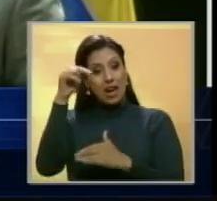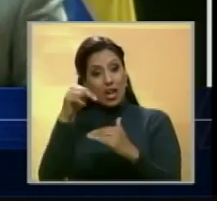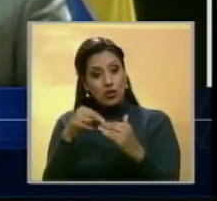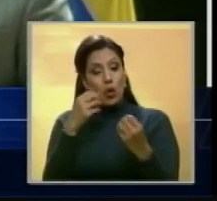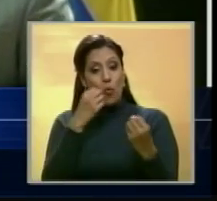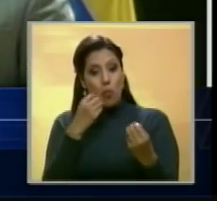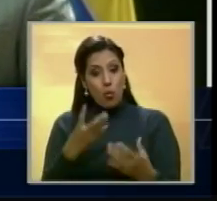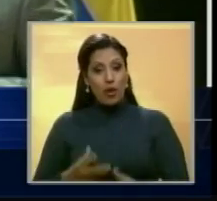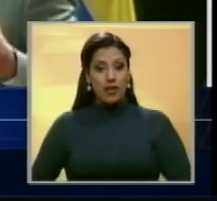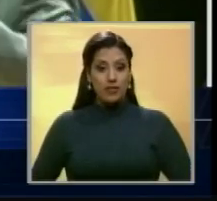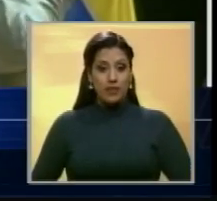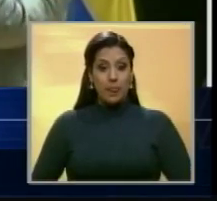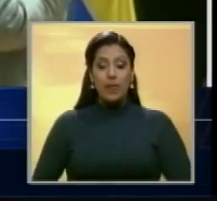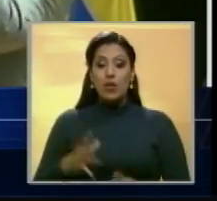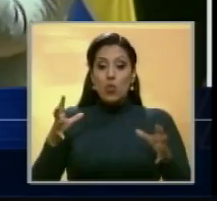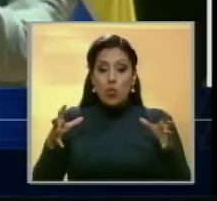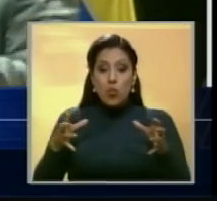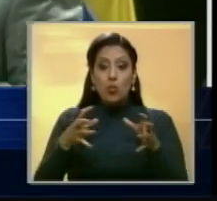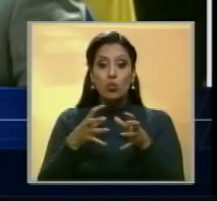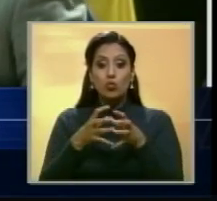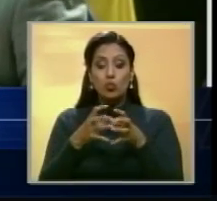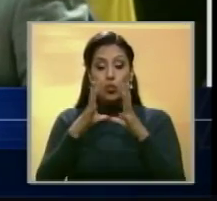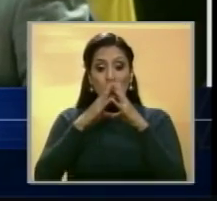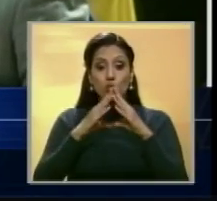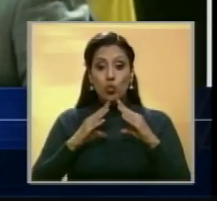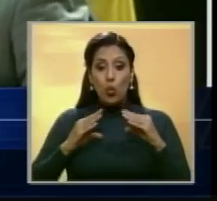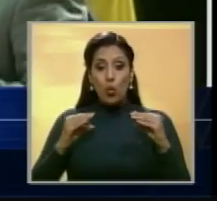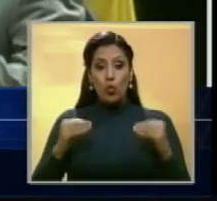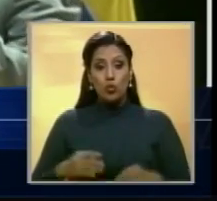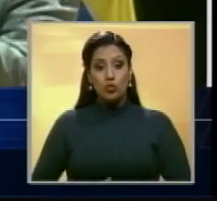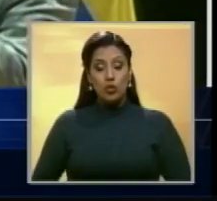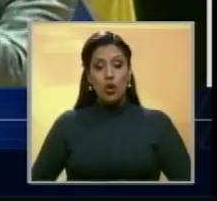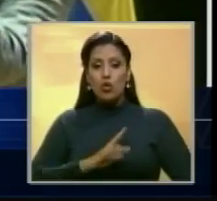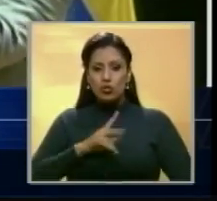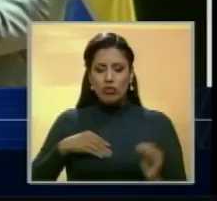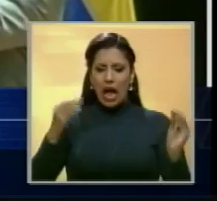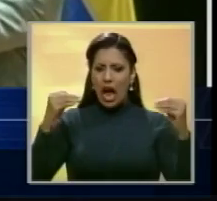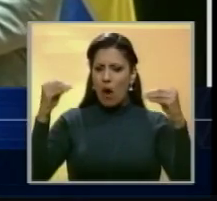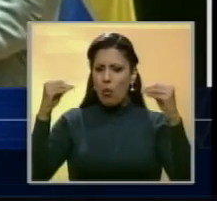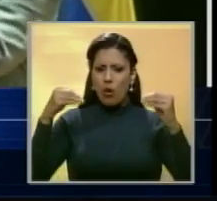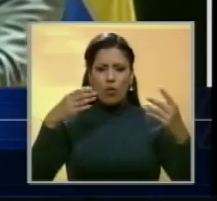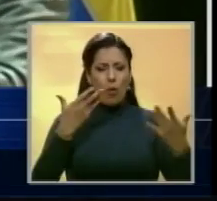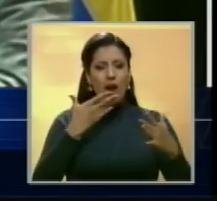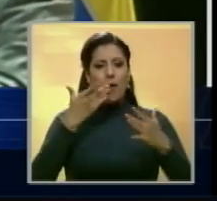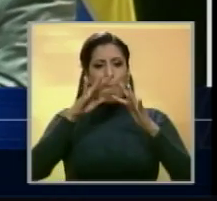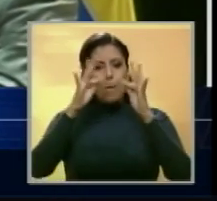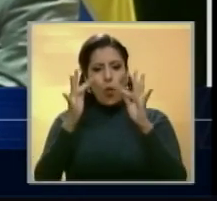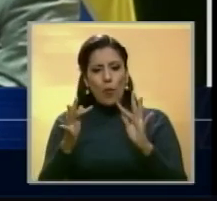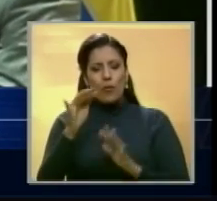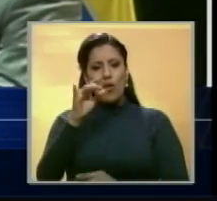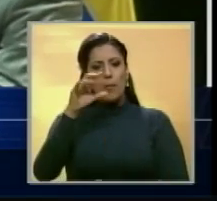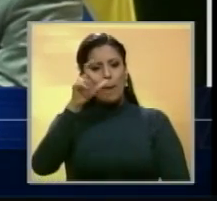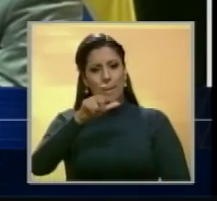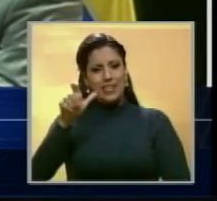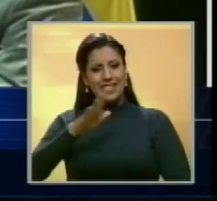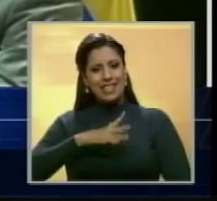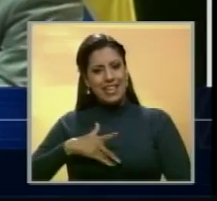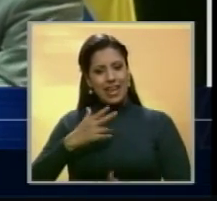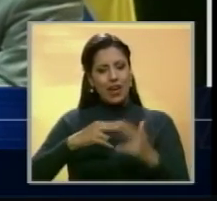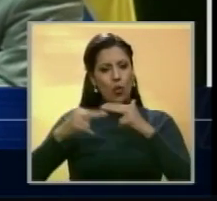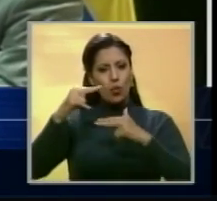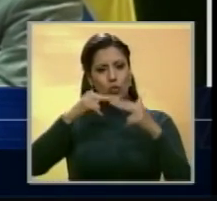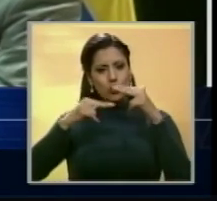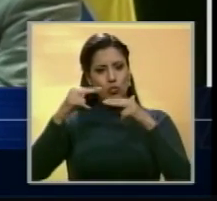originaria y juntos todos ponernos de acuerdo sobre cuál es el modelo de sociedad que queremos